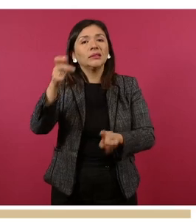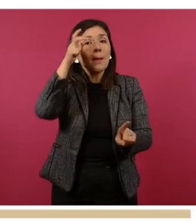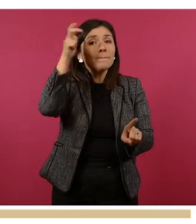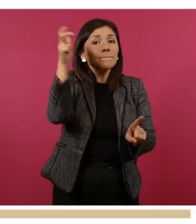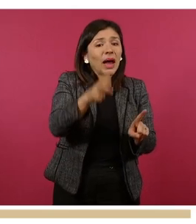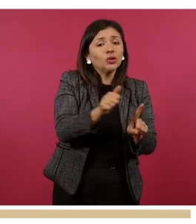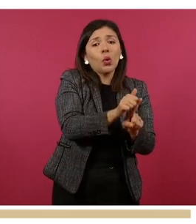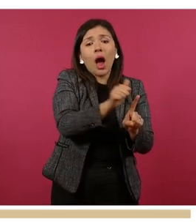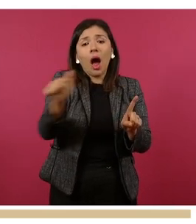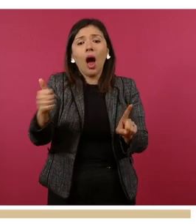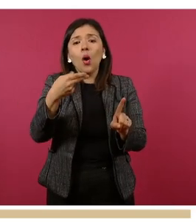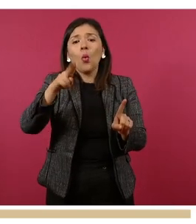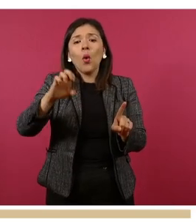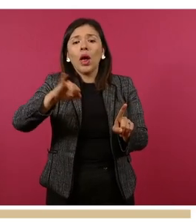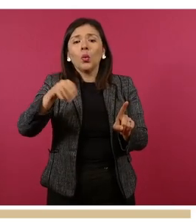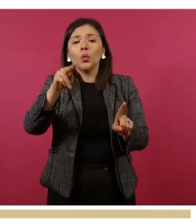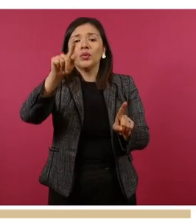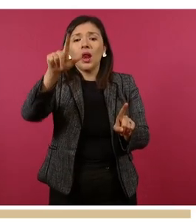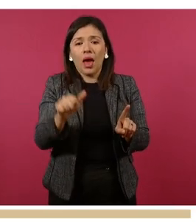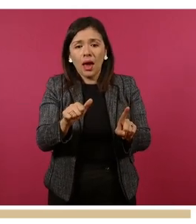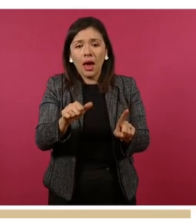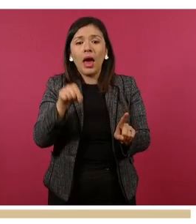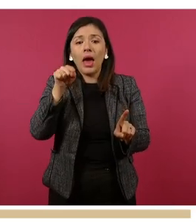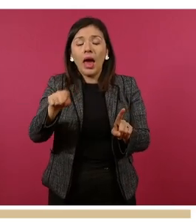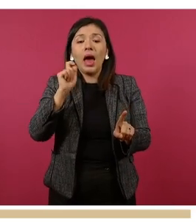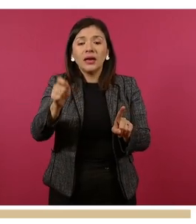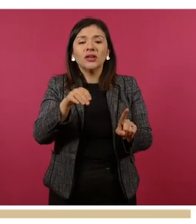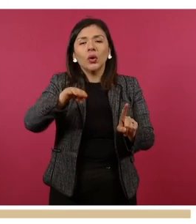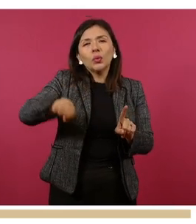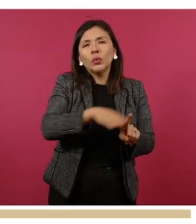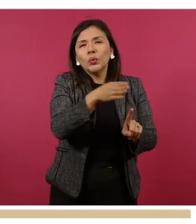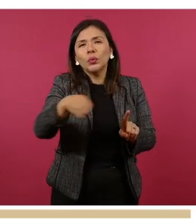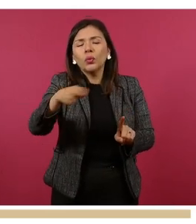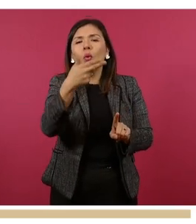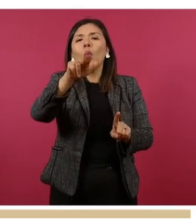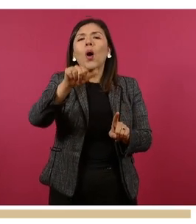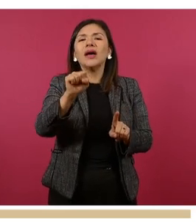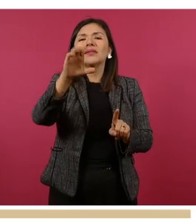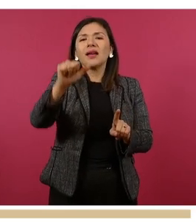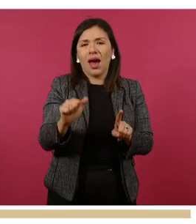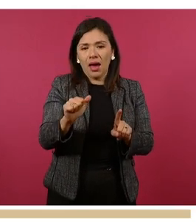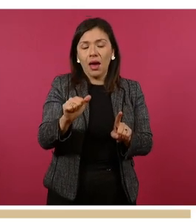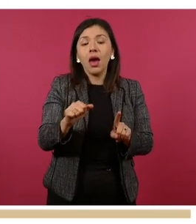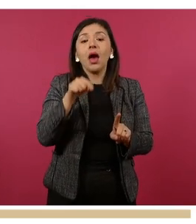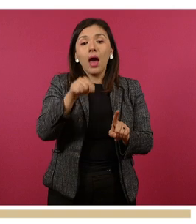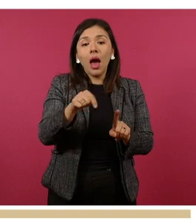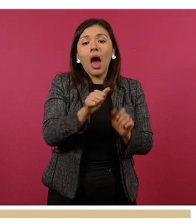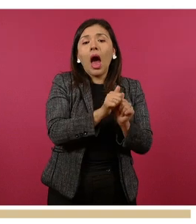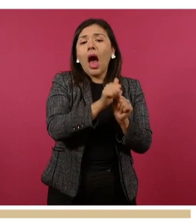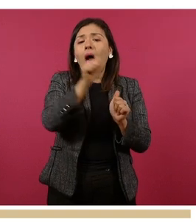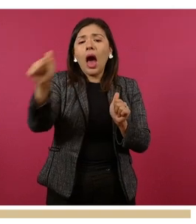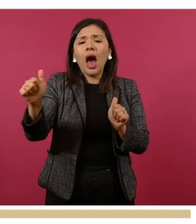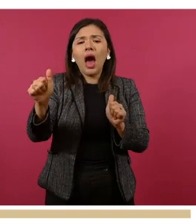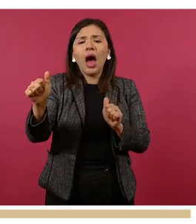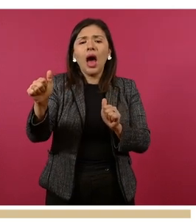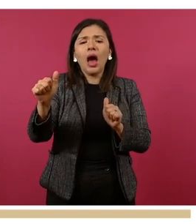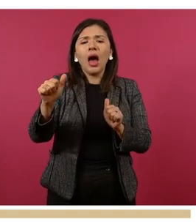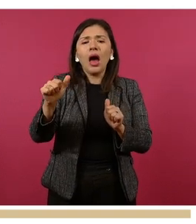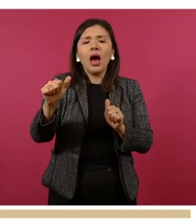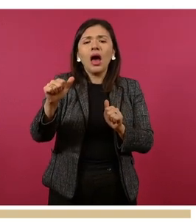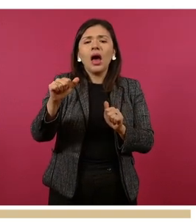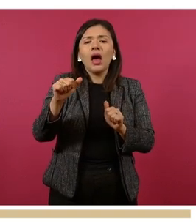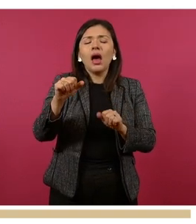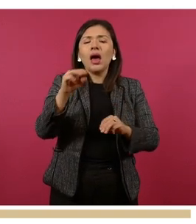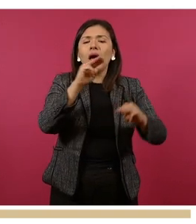Huejutla en su tramo de de ral del monte huasca eh hacia Cerro Colorado y el otro tramo es del